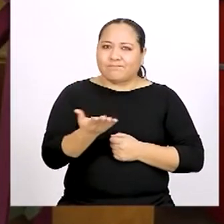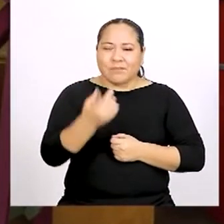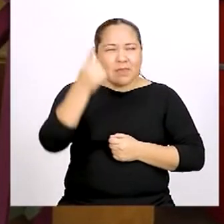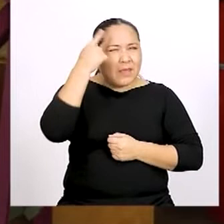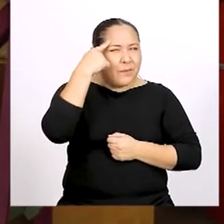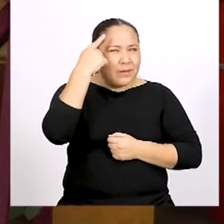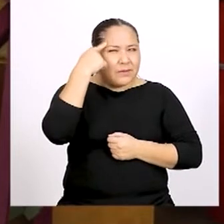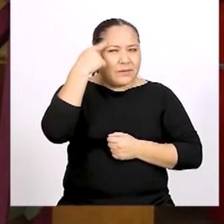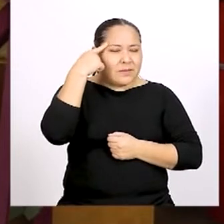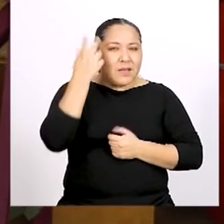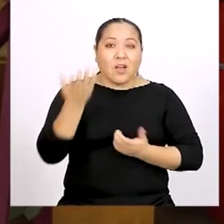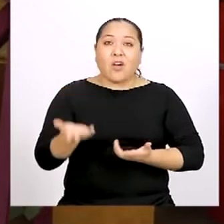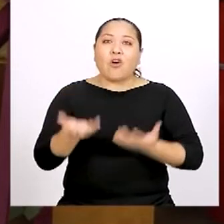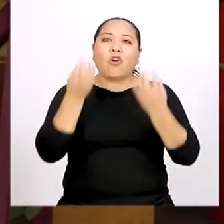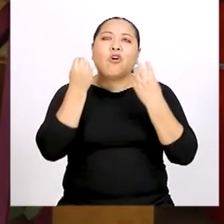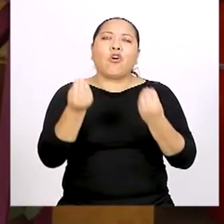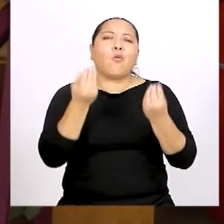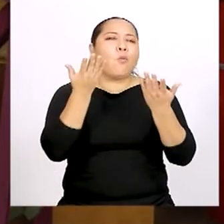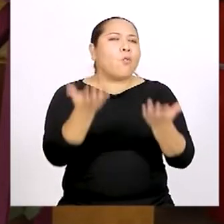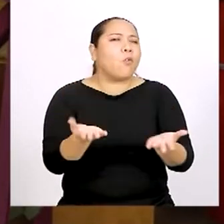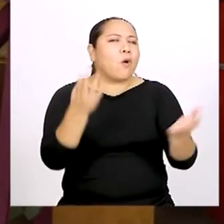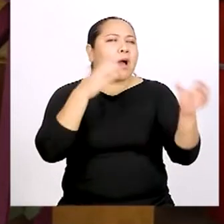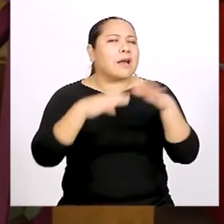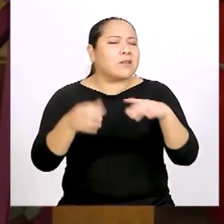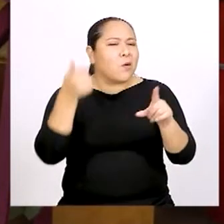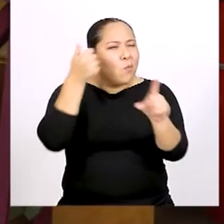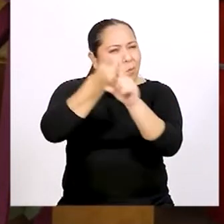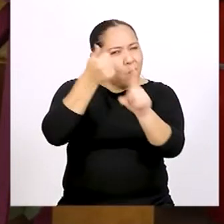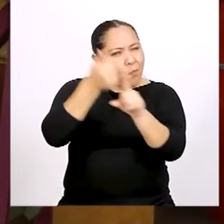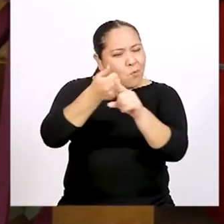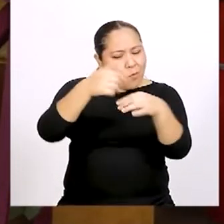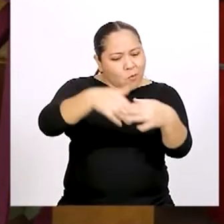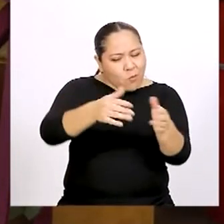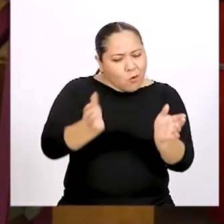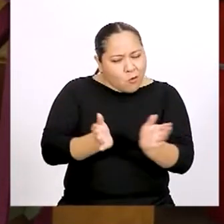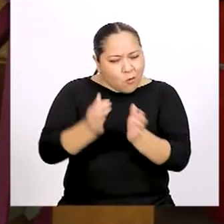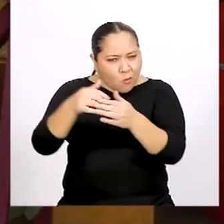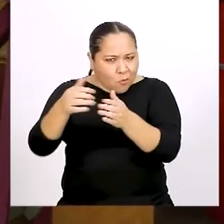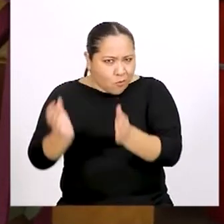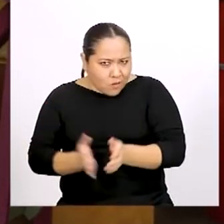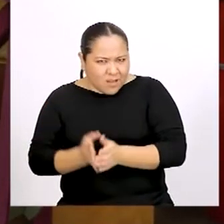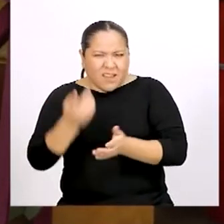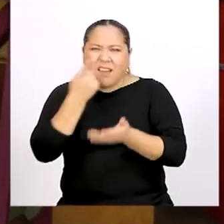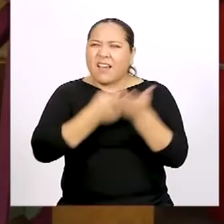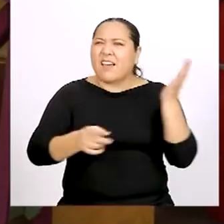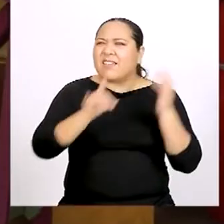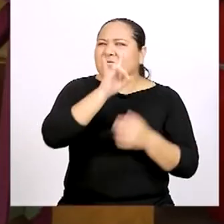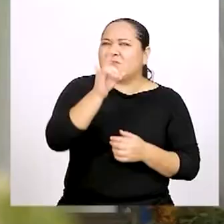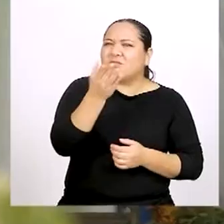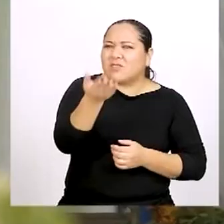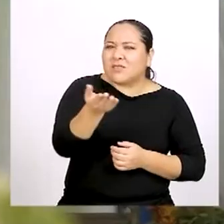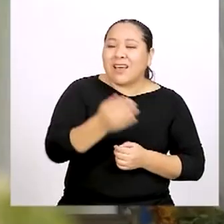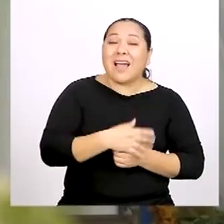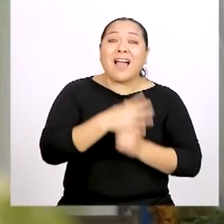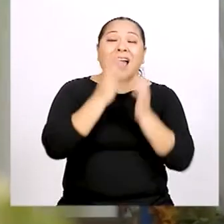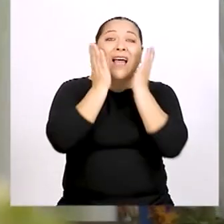Entonces, vamos a pensar, ¿cómo podemos hacer nuestros propios bongos? ¿Qué podemos usar?